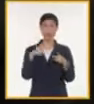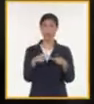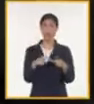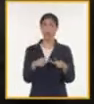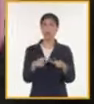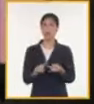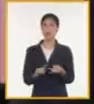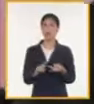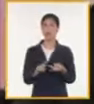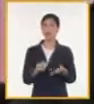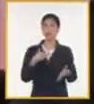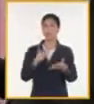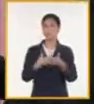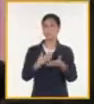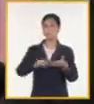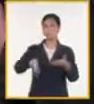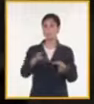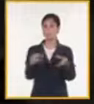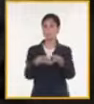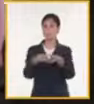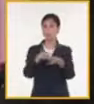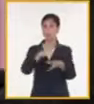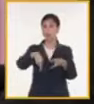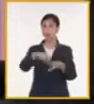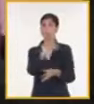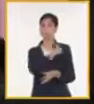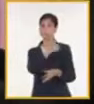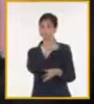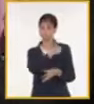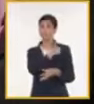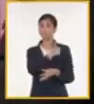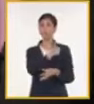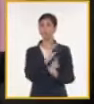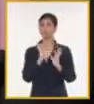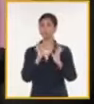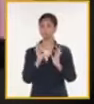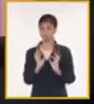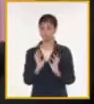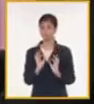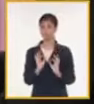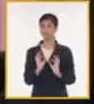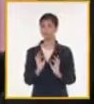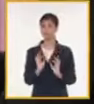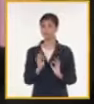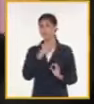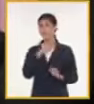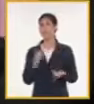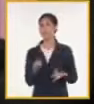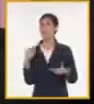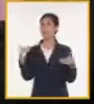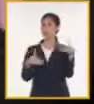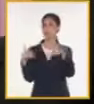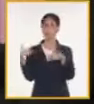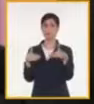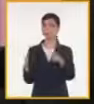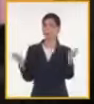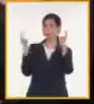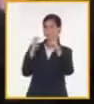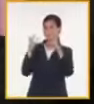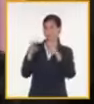dan una medida de la magnitud de lo que se pretendía en ese acto terrorista Pero además tuvieron la facilidad de participar en la investigación